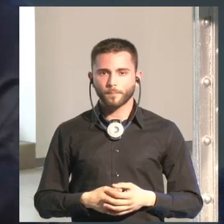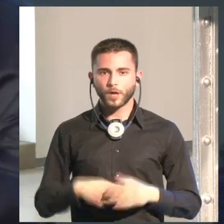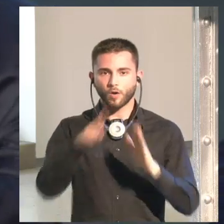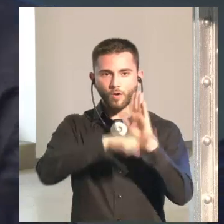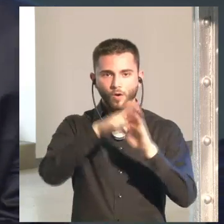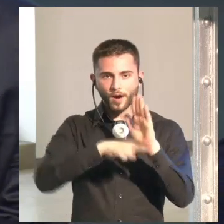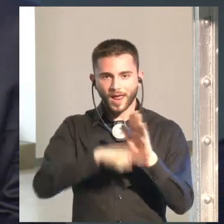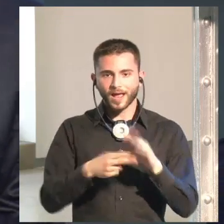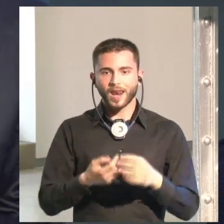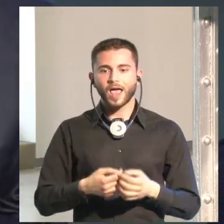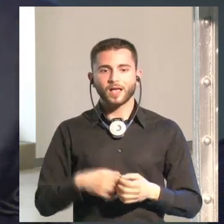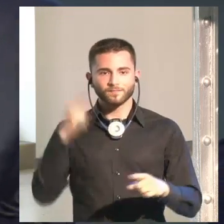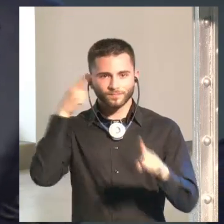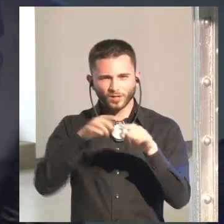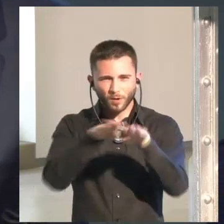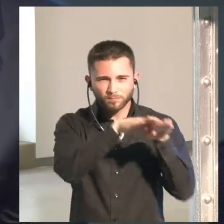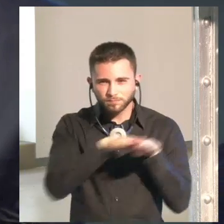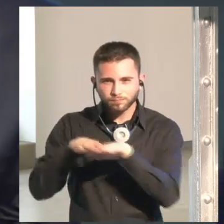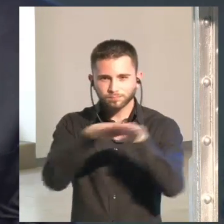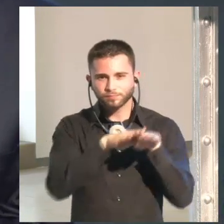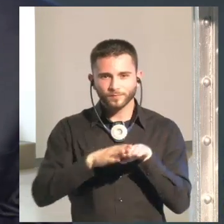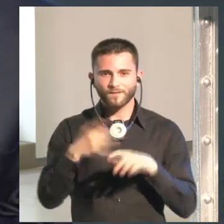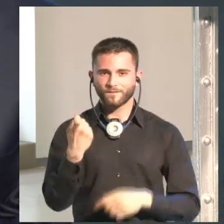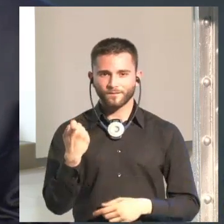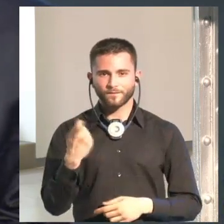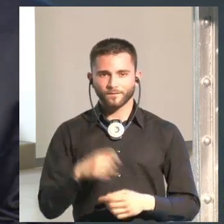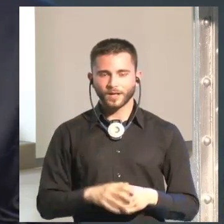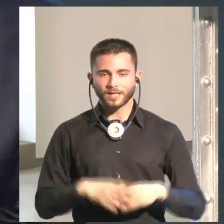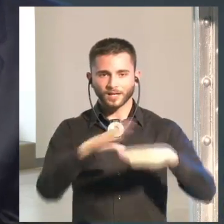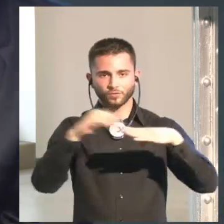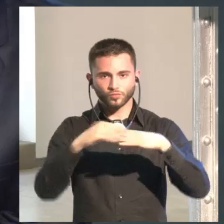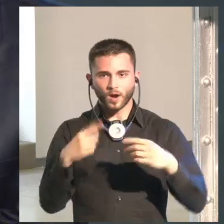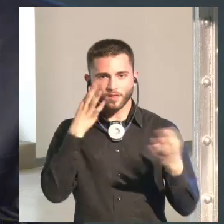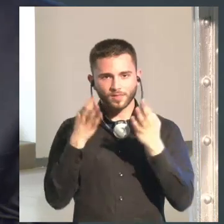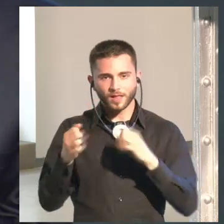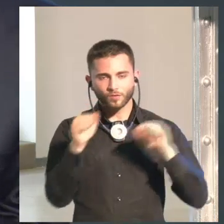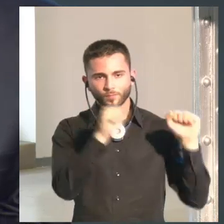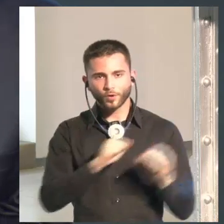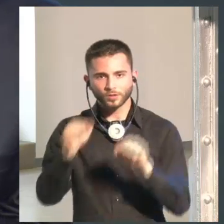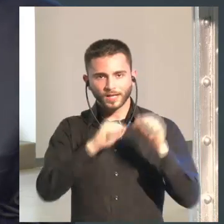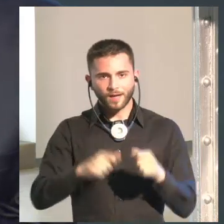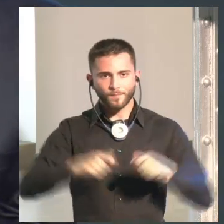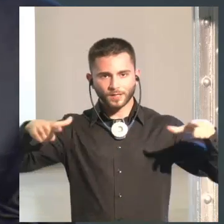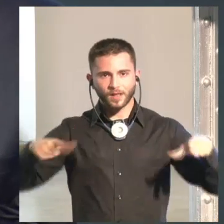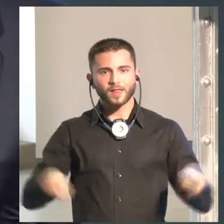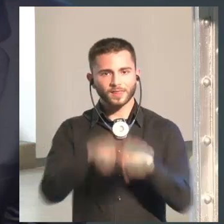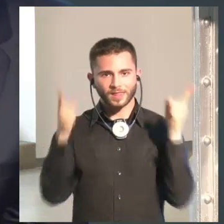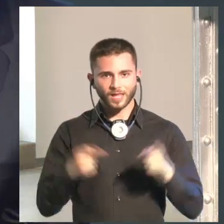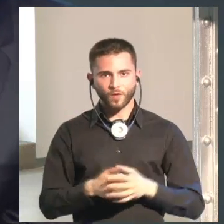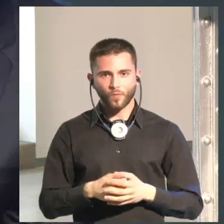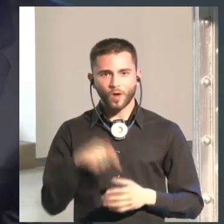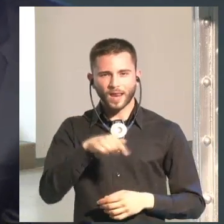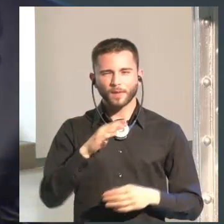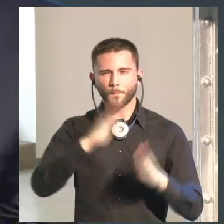field, que efectivamente proteja a los usuarios que utilizan cualquier tipo de plataformas. Aquí me parece importante comentar un